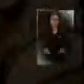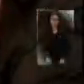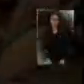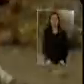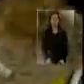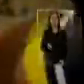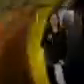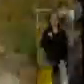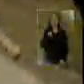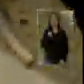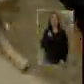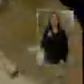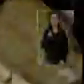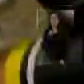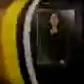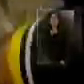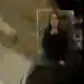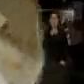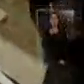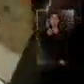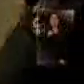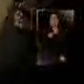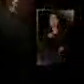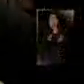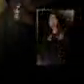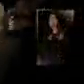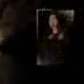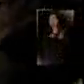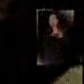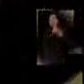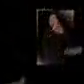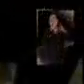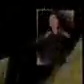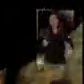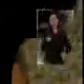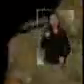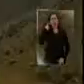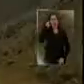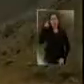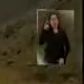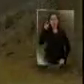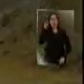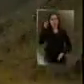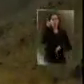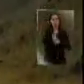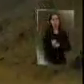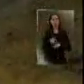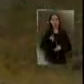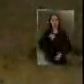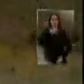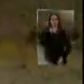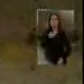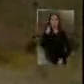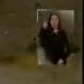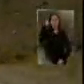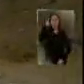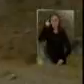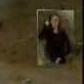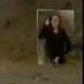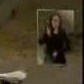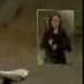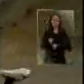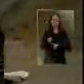¿A Portillo? Escúchame, yo creo que voy a llegar porque, tal como lo digo yo, es la mente la que